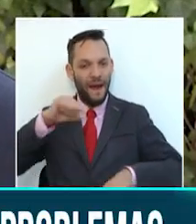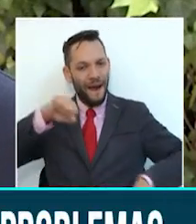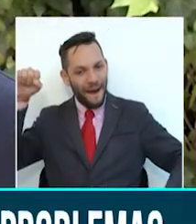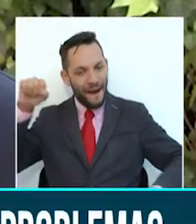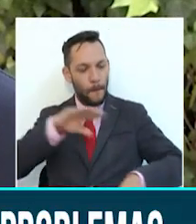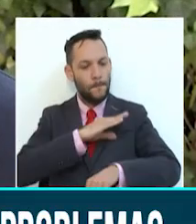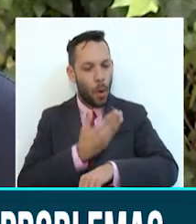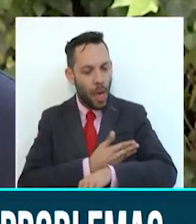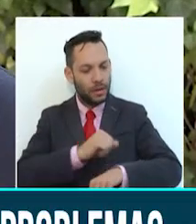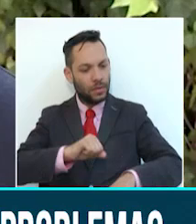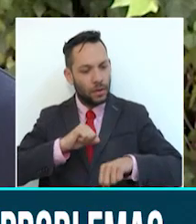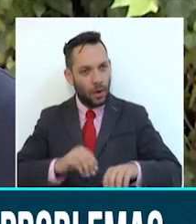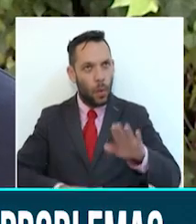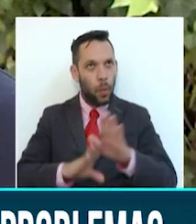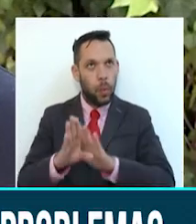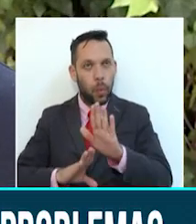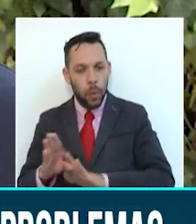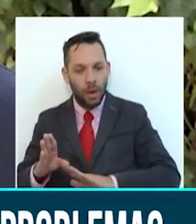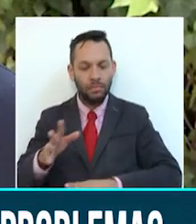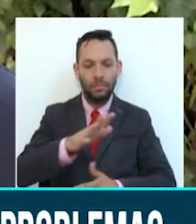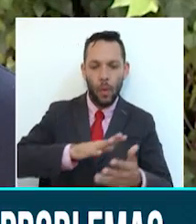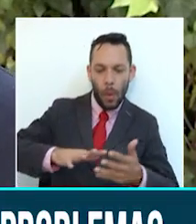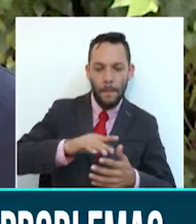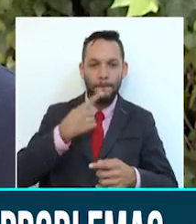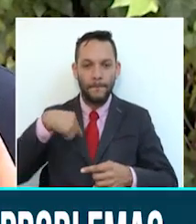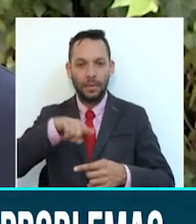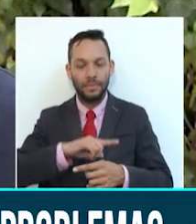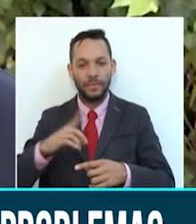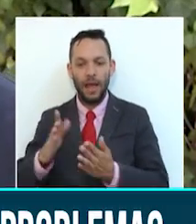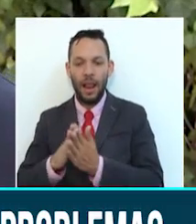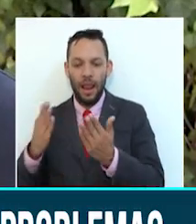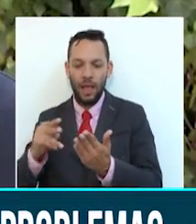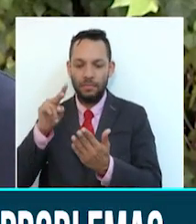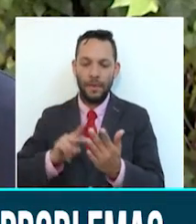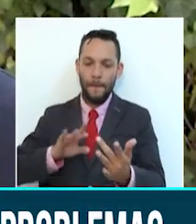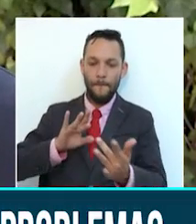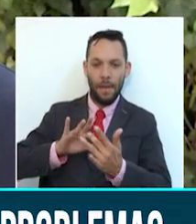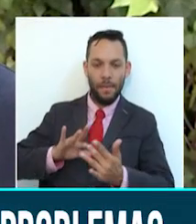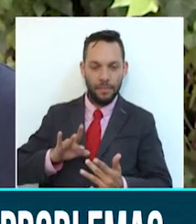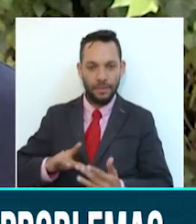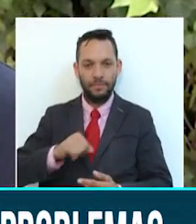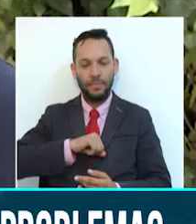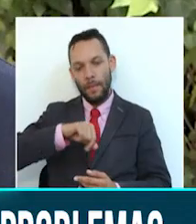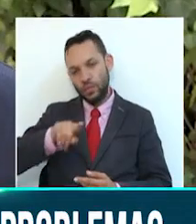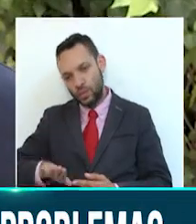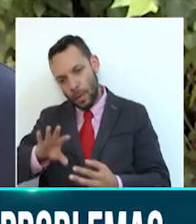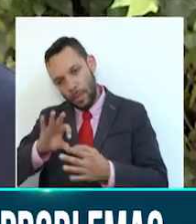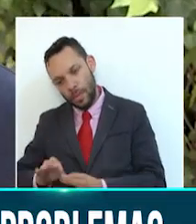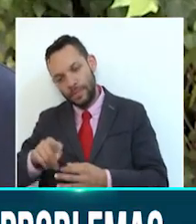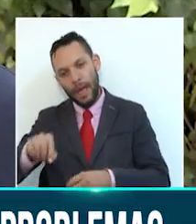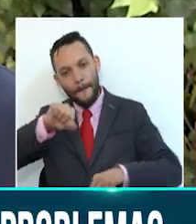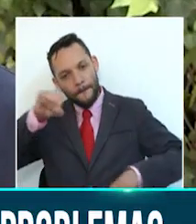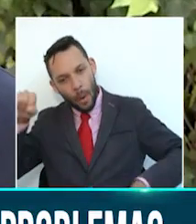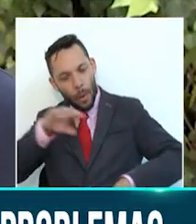personajes que ayudan a que surjan ideas fuera de la caja, que hacen que las personas se conecten con ellos directamente, porque pues tienen unos